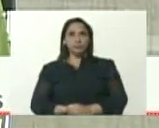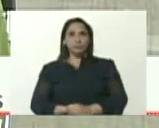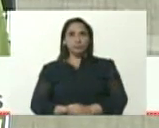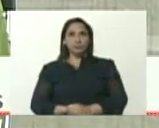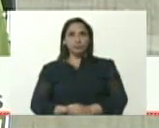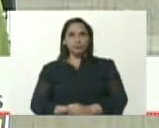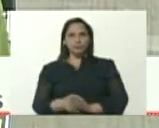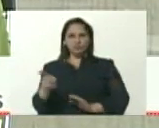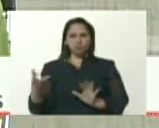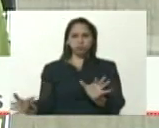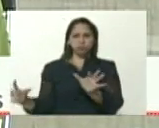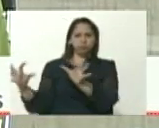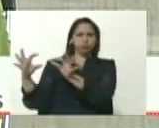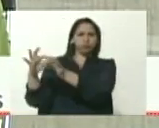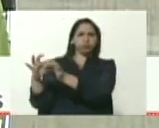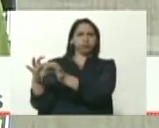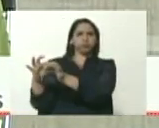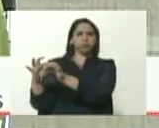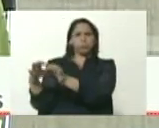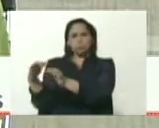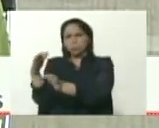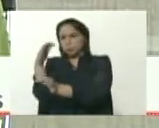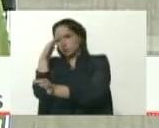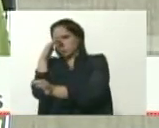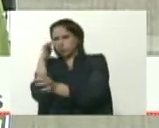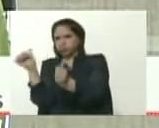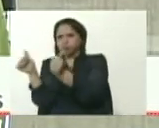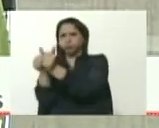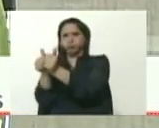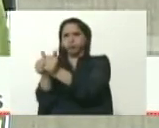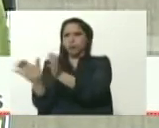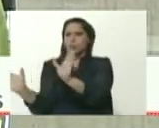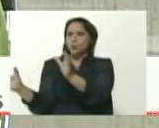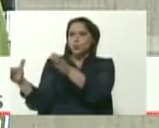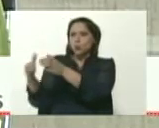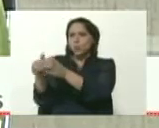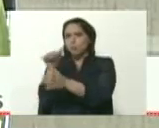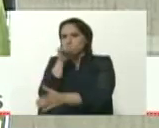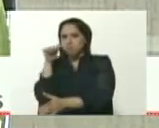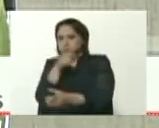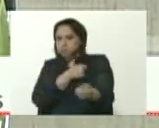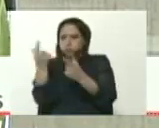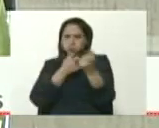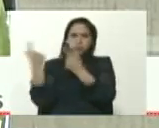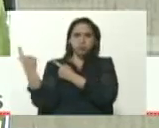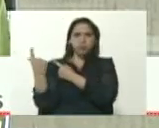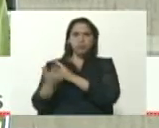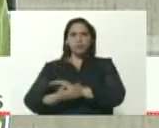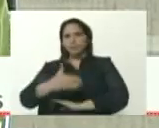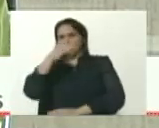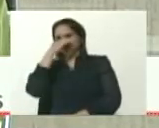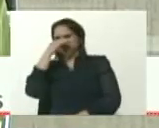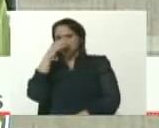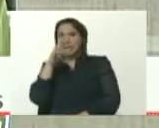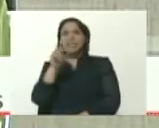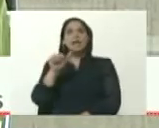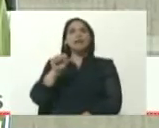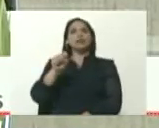Su alianza criminal con la banda narcotraficante de paramilitares Los